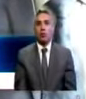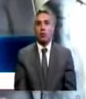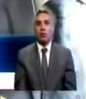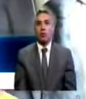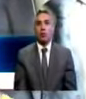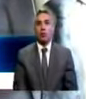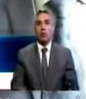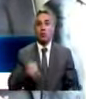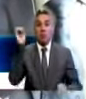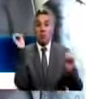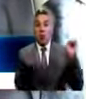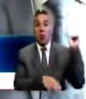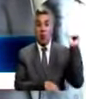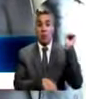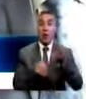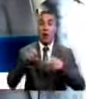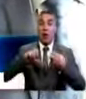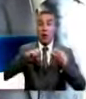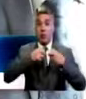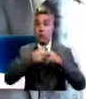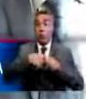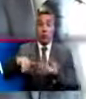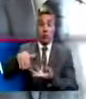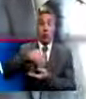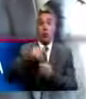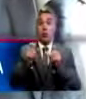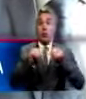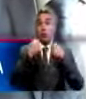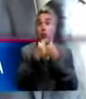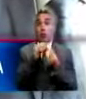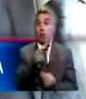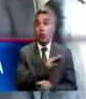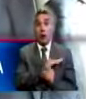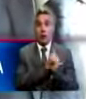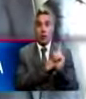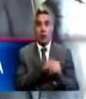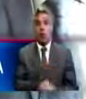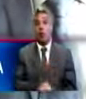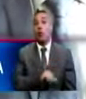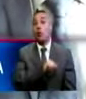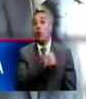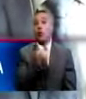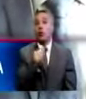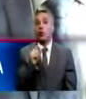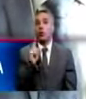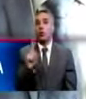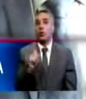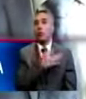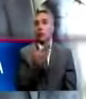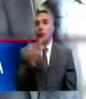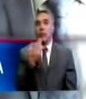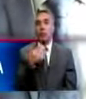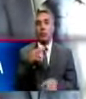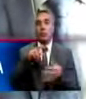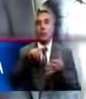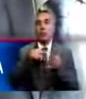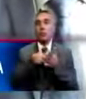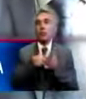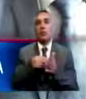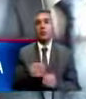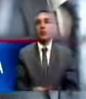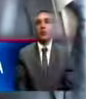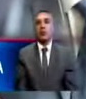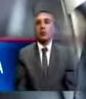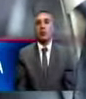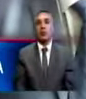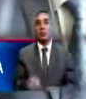el orden público por parte de la delincuencia. Otra cosa muy distinta es lo que ellos llaman alterar